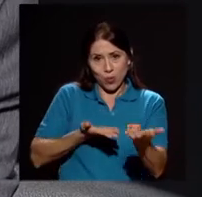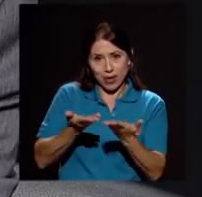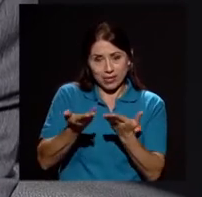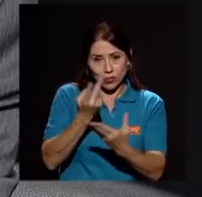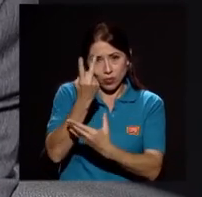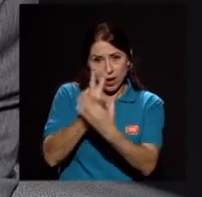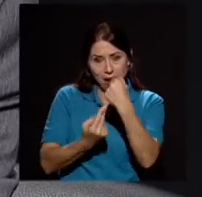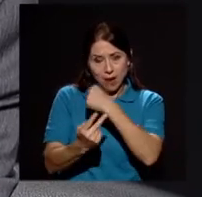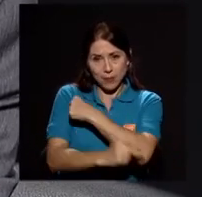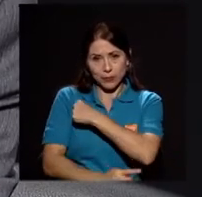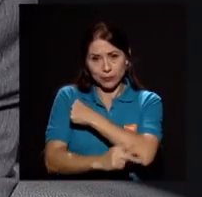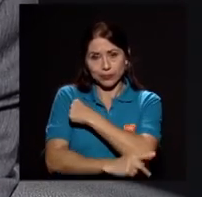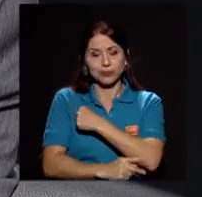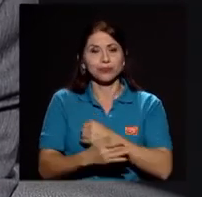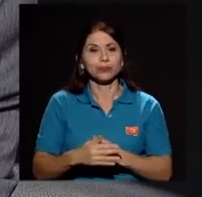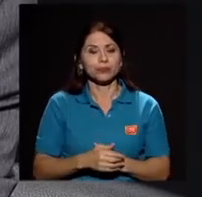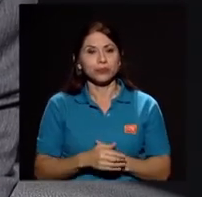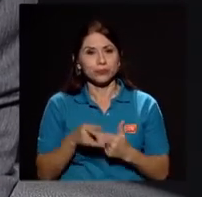lugar